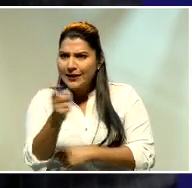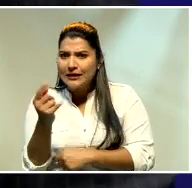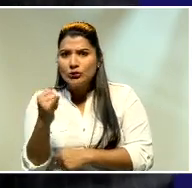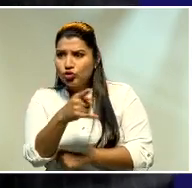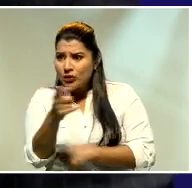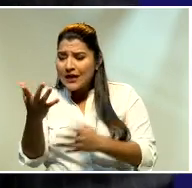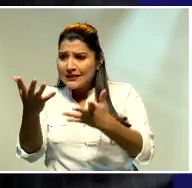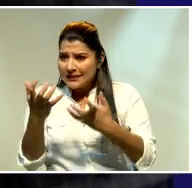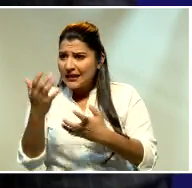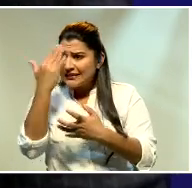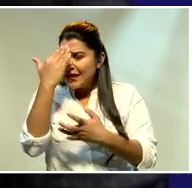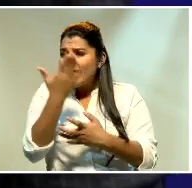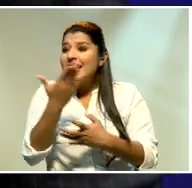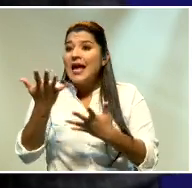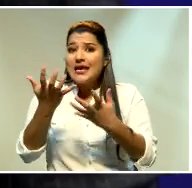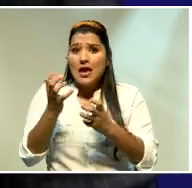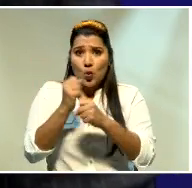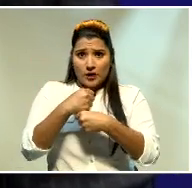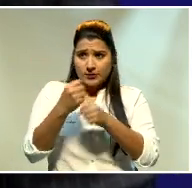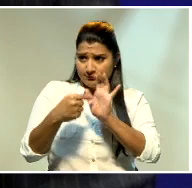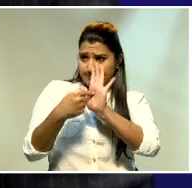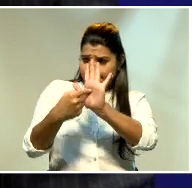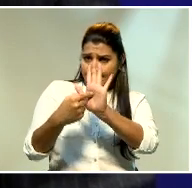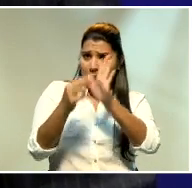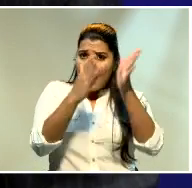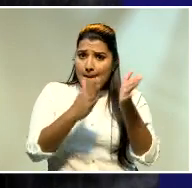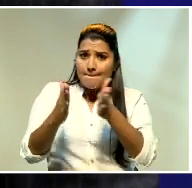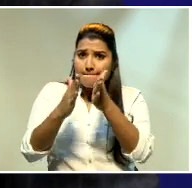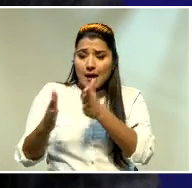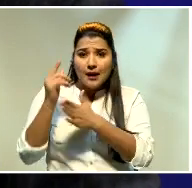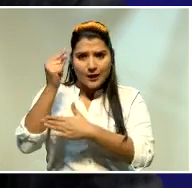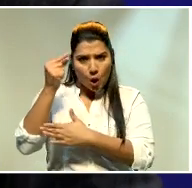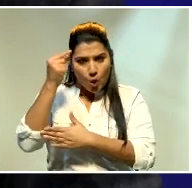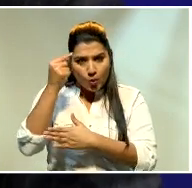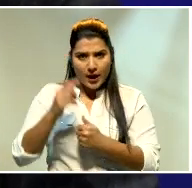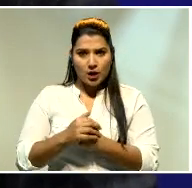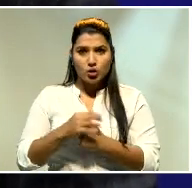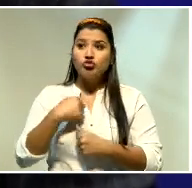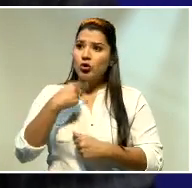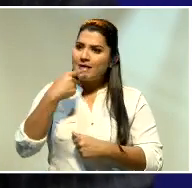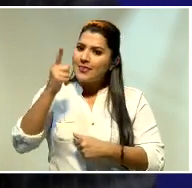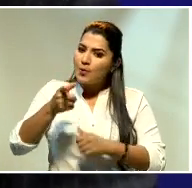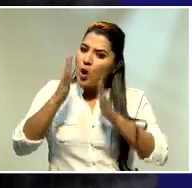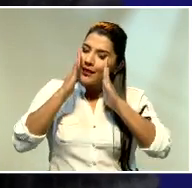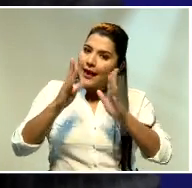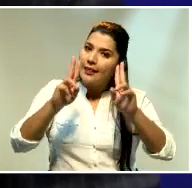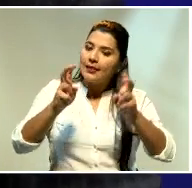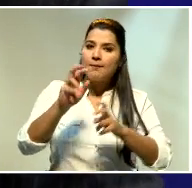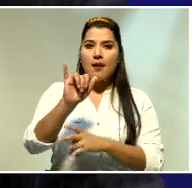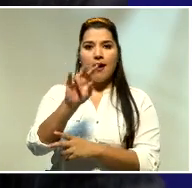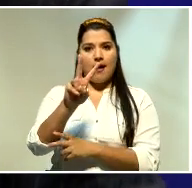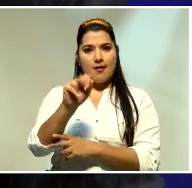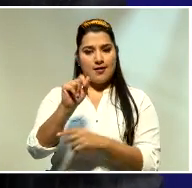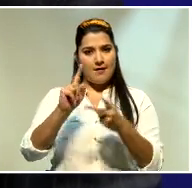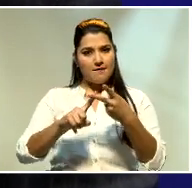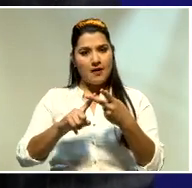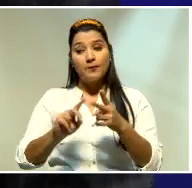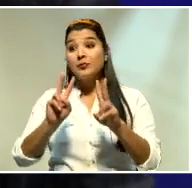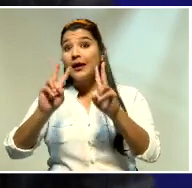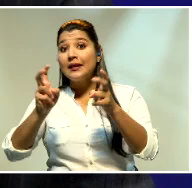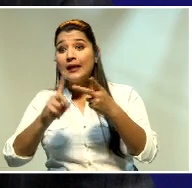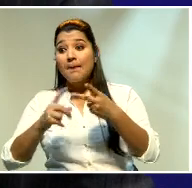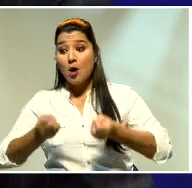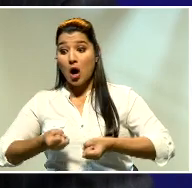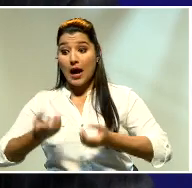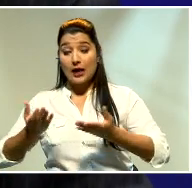en mi plan de gobierno. Yo dije, bueno, tenemos que entrarle al tema del IVA, tenemos que entrarle al tema del